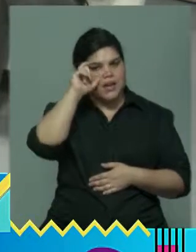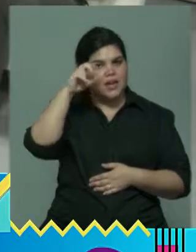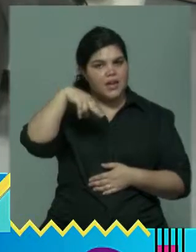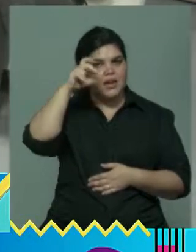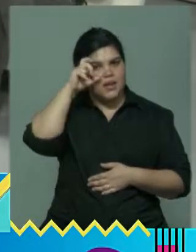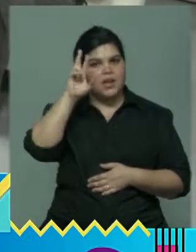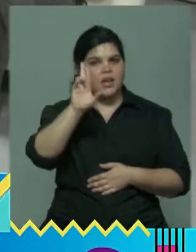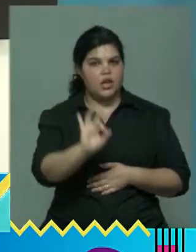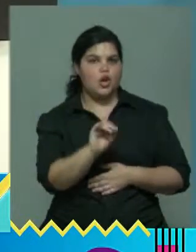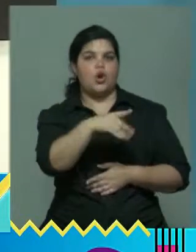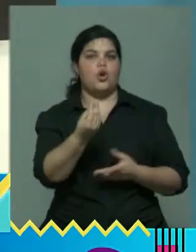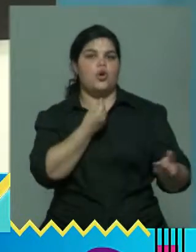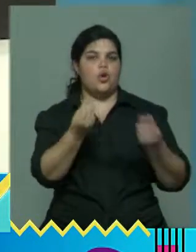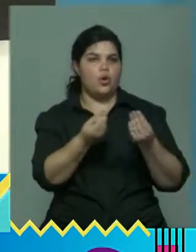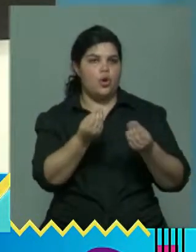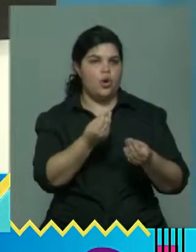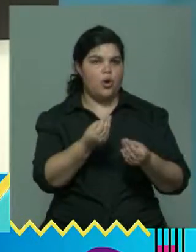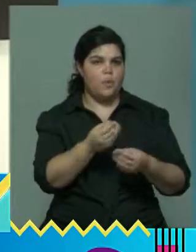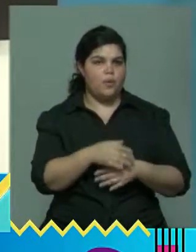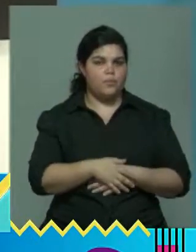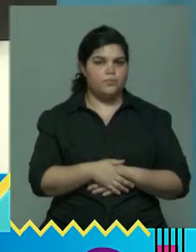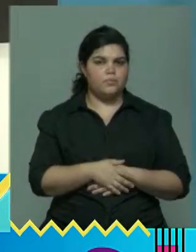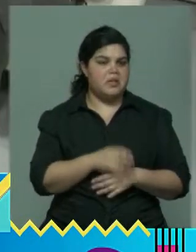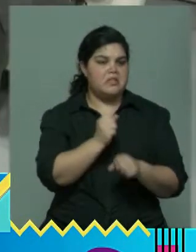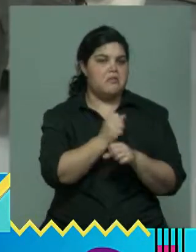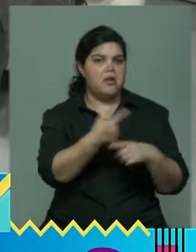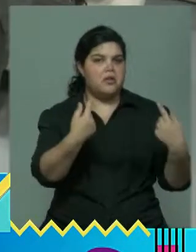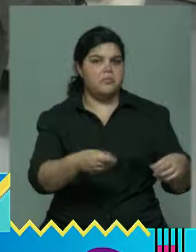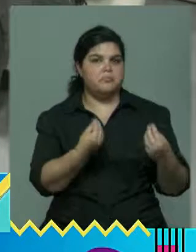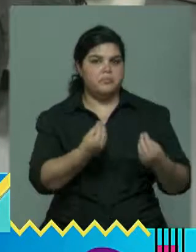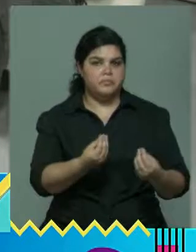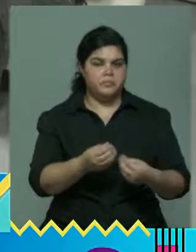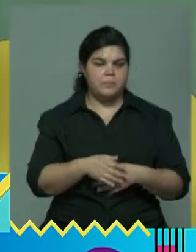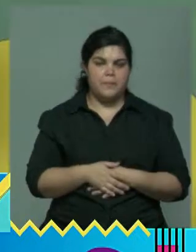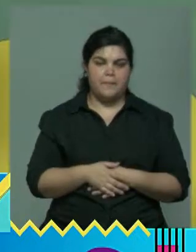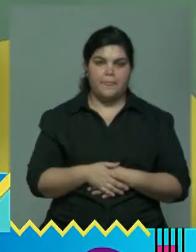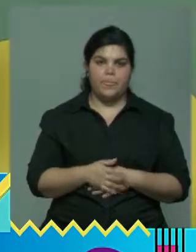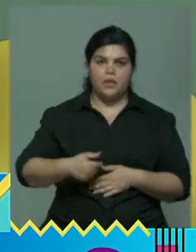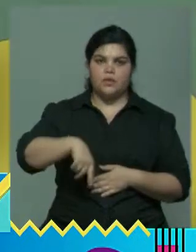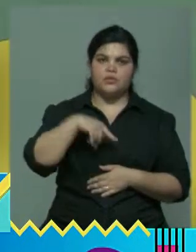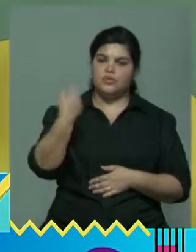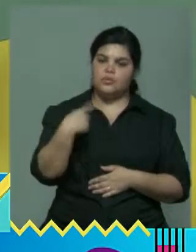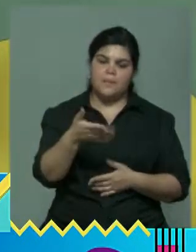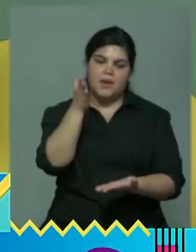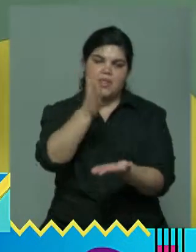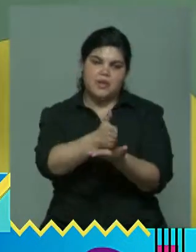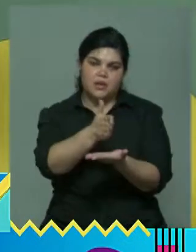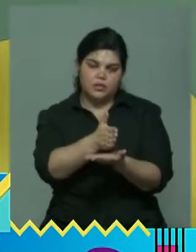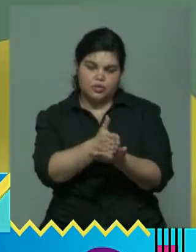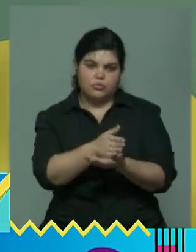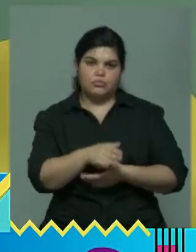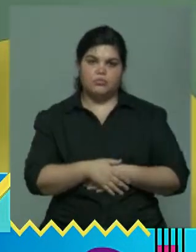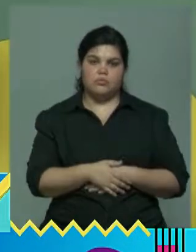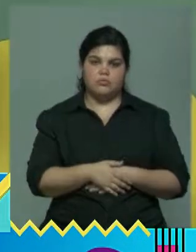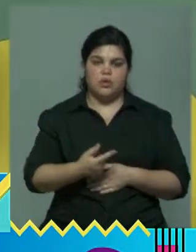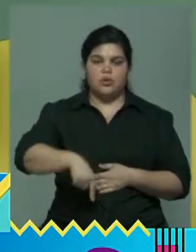avalancha que ya vino y poder sostenerla? Y mira, nosotros hacemos un abordaje desde los derechos, porque, digamos, el concepto sería todas las